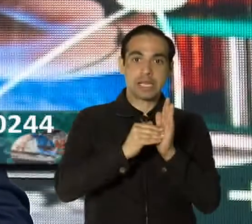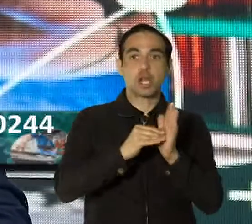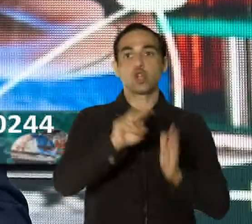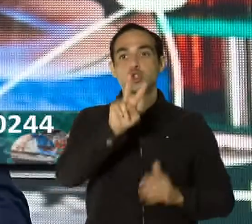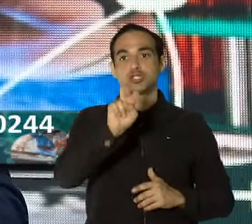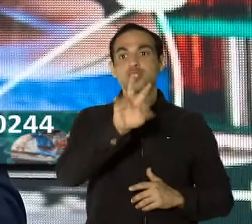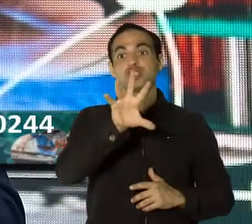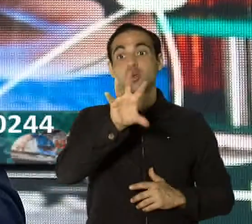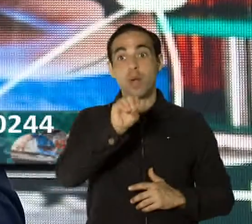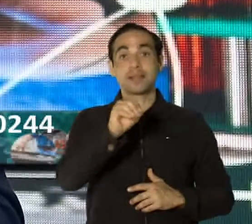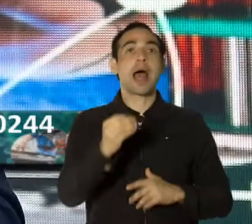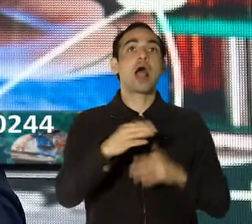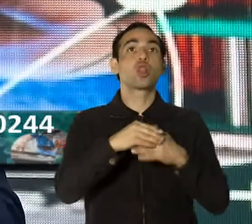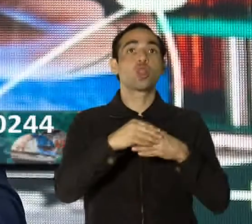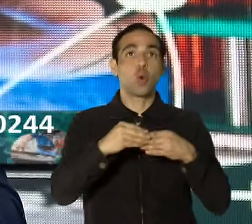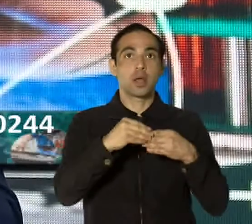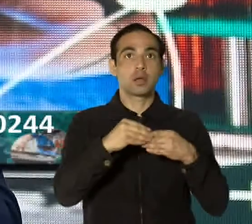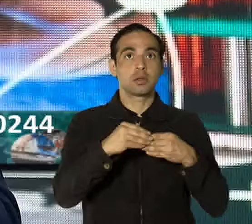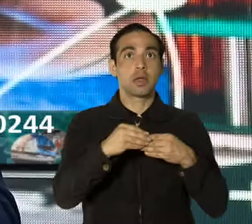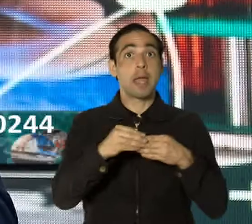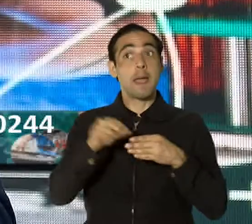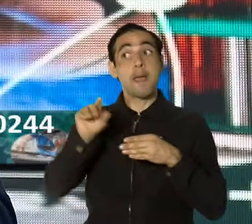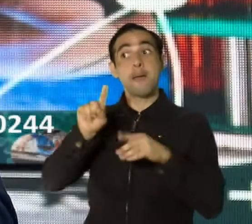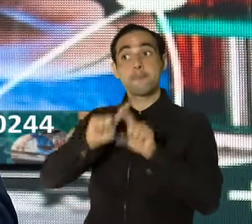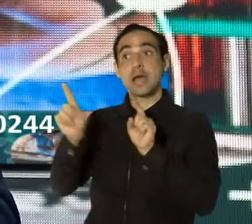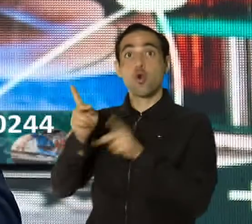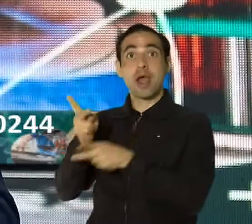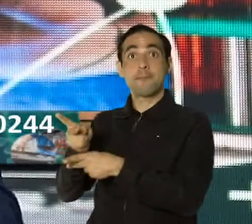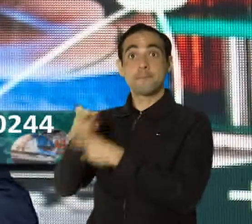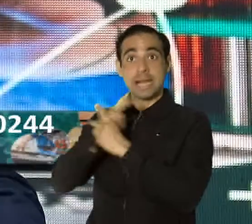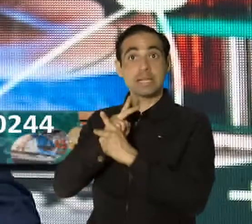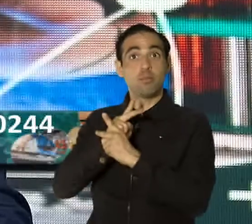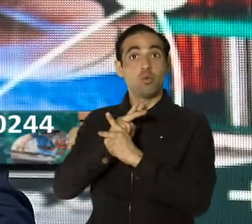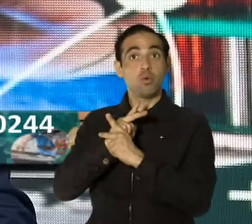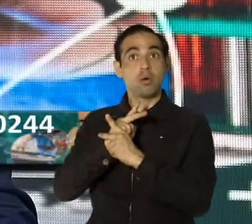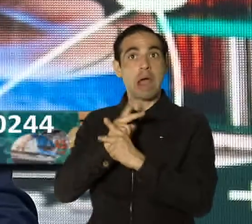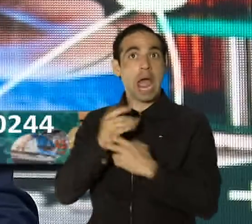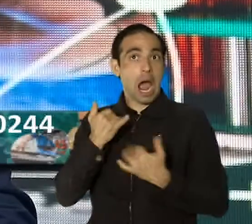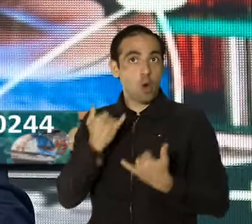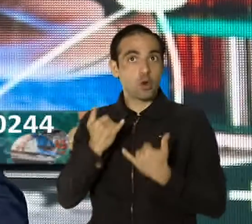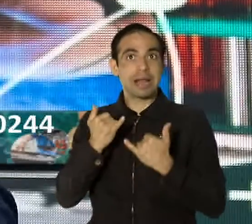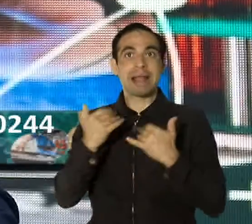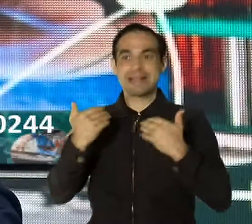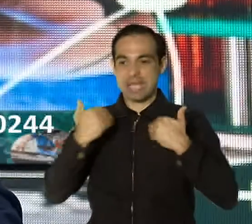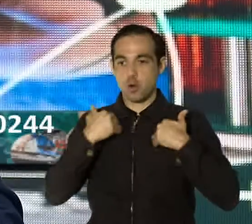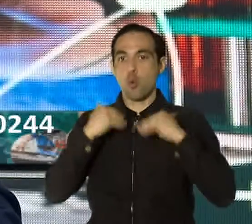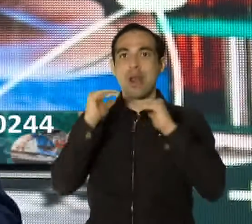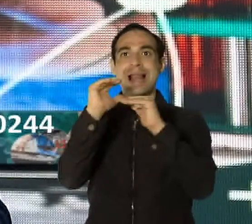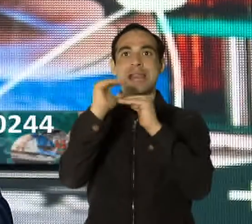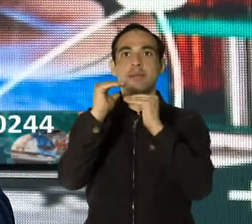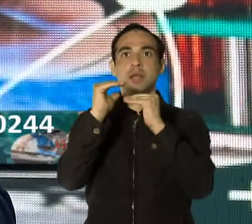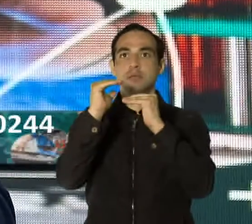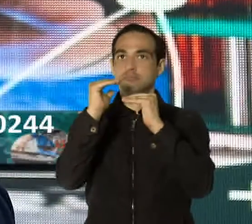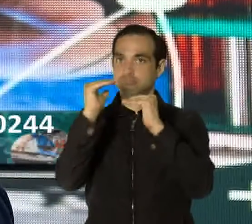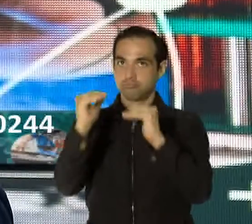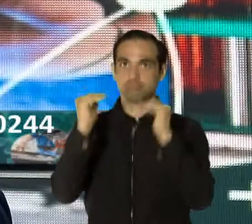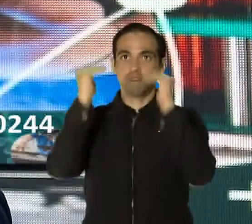$548,250. Pero el préstamo non-conforming que estamos trabajando llega a un límite mayor, con